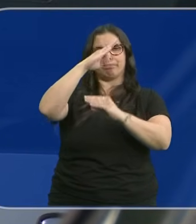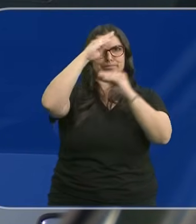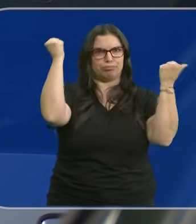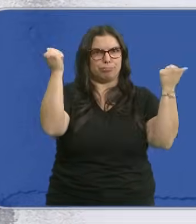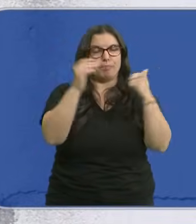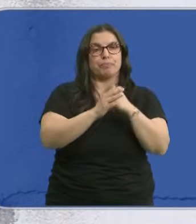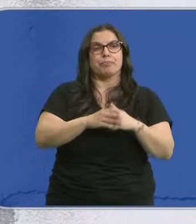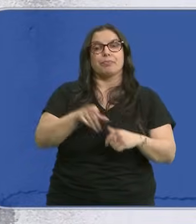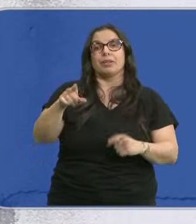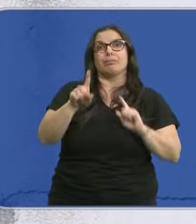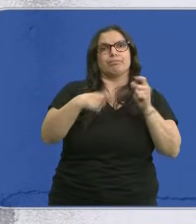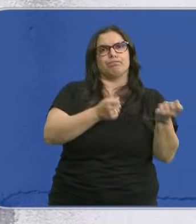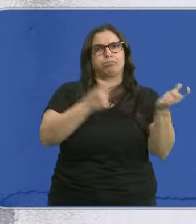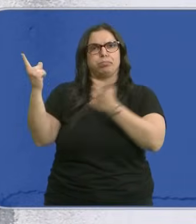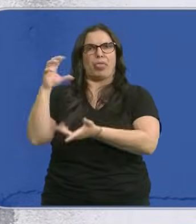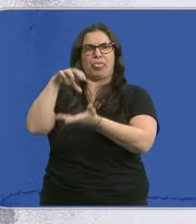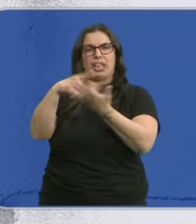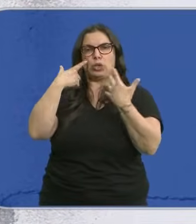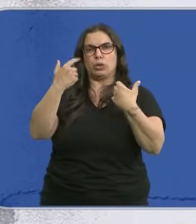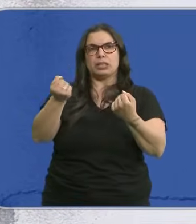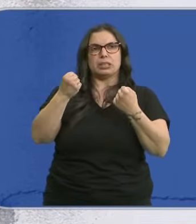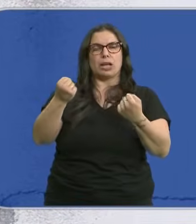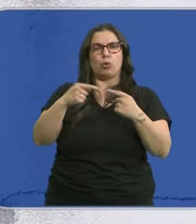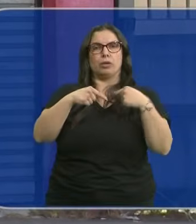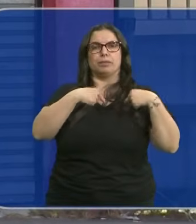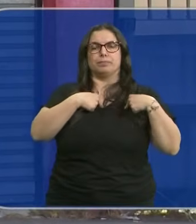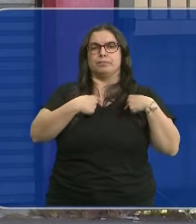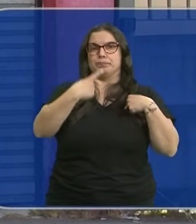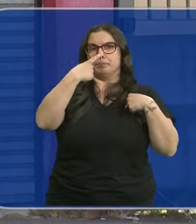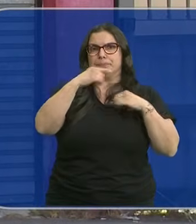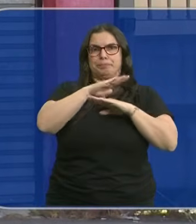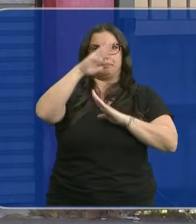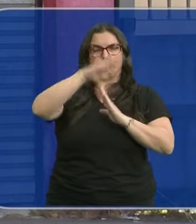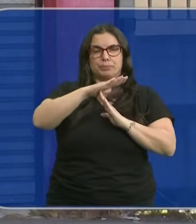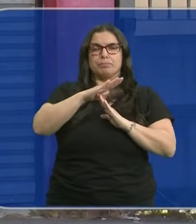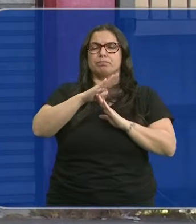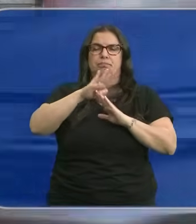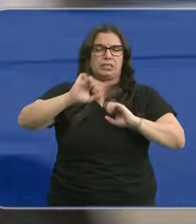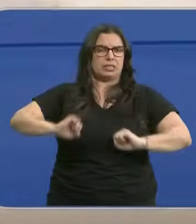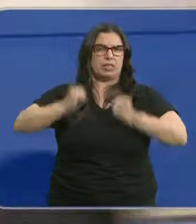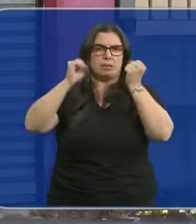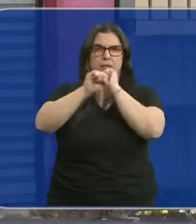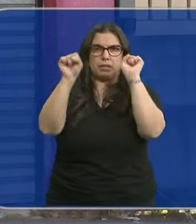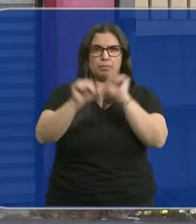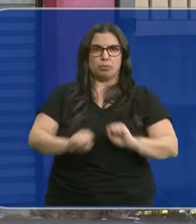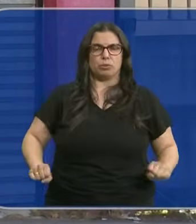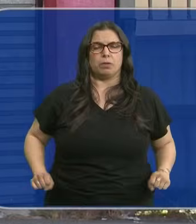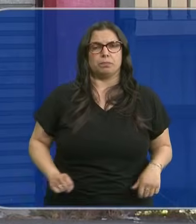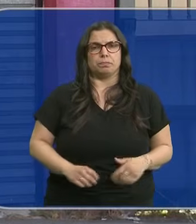olvidada. La pequeña fue trasladada al punto de atención continuada con parada cardiorrespiratoria, pero los servicios sanitarios no pudieron